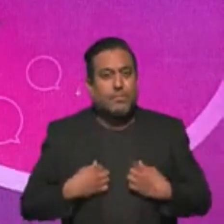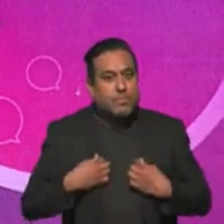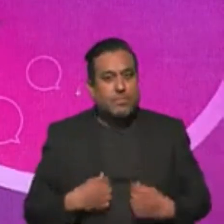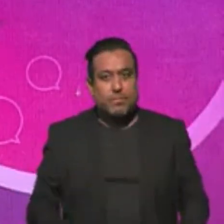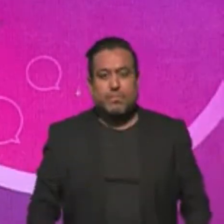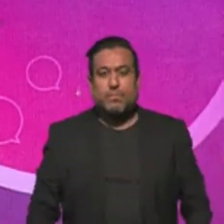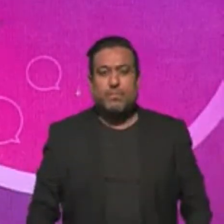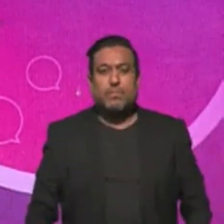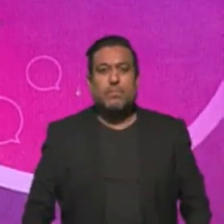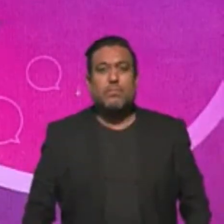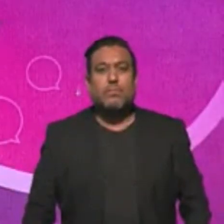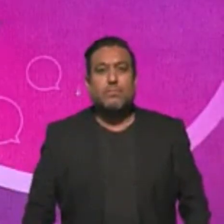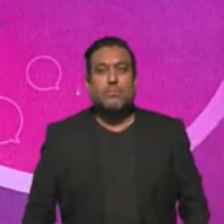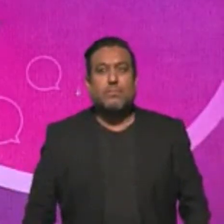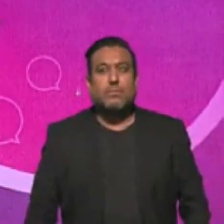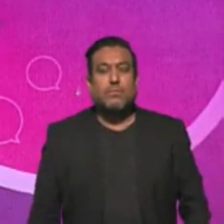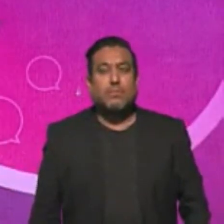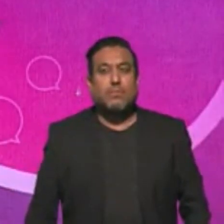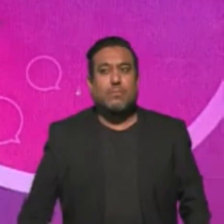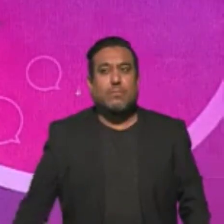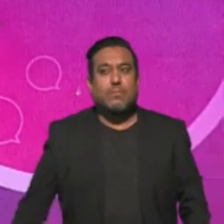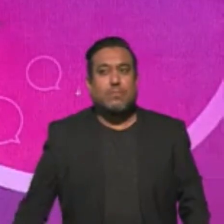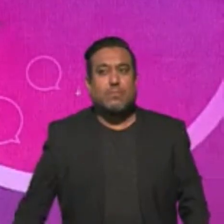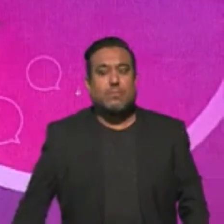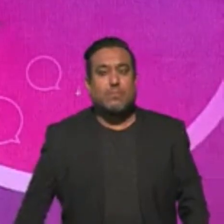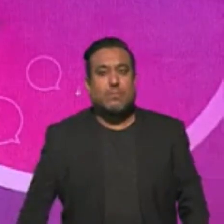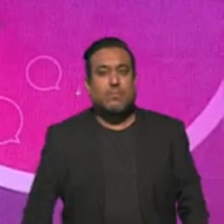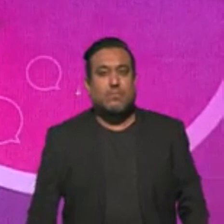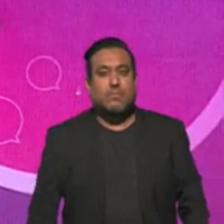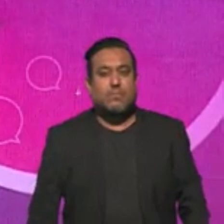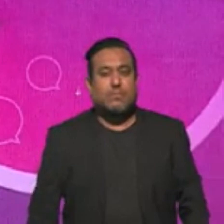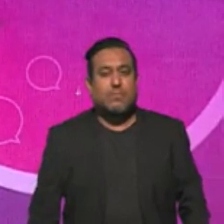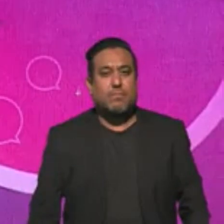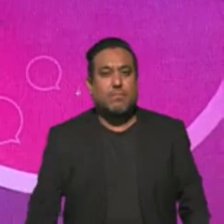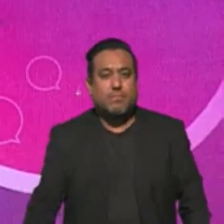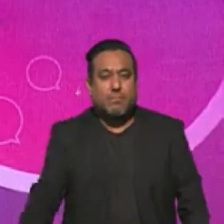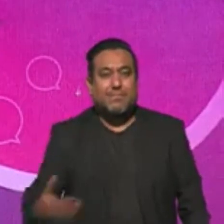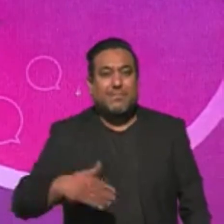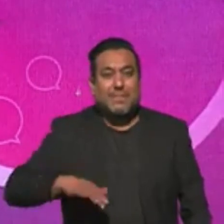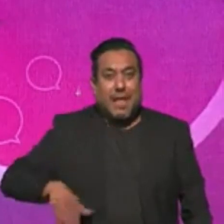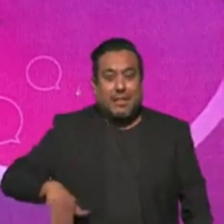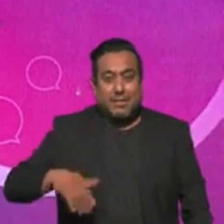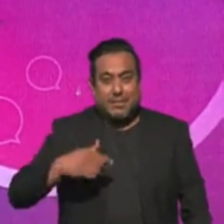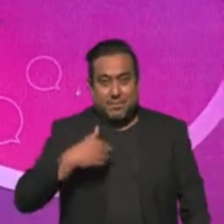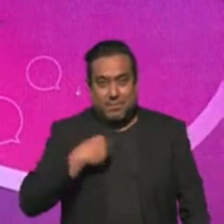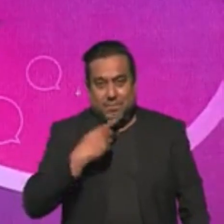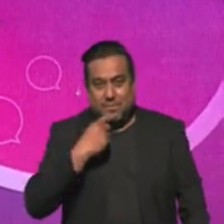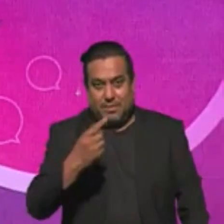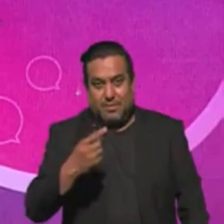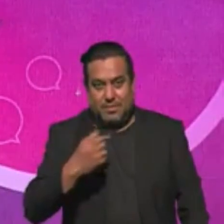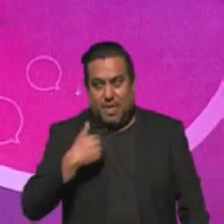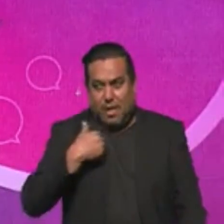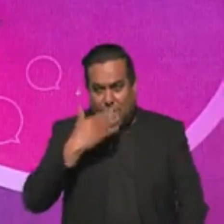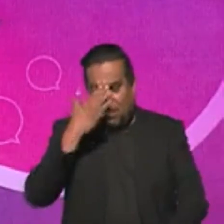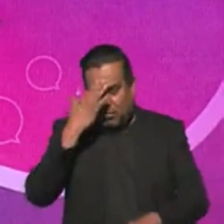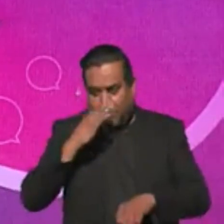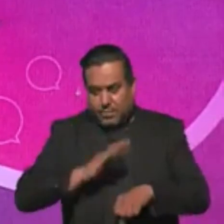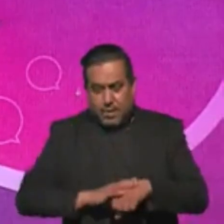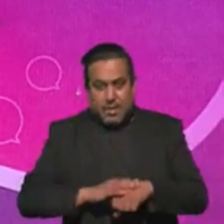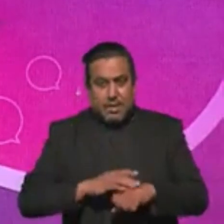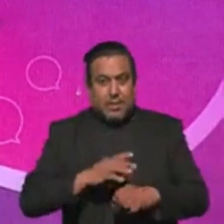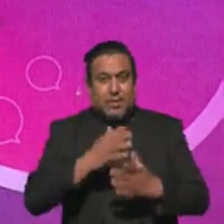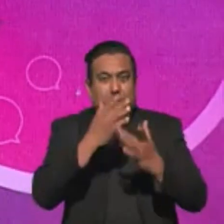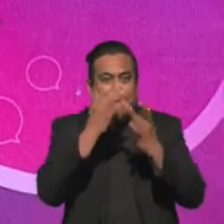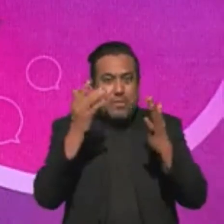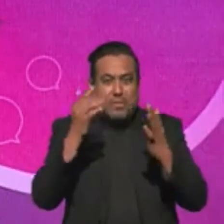el pasado que les comentaba decía que estamos conscientes del tema de los malos olores y que